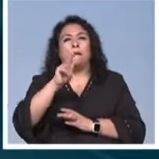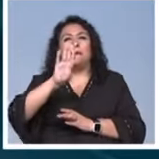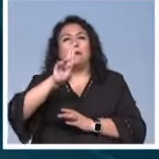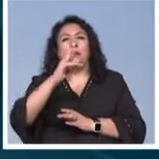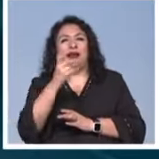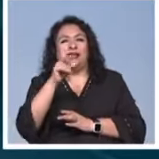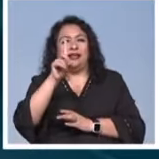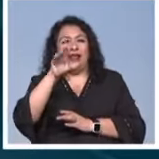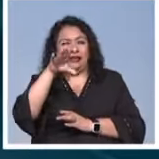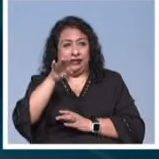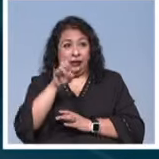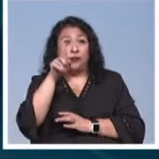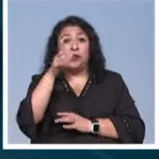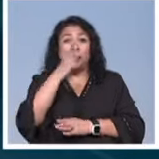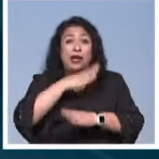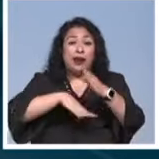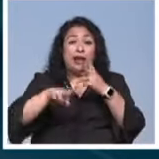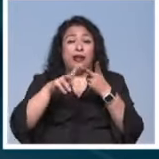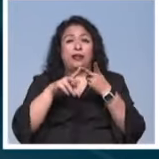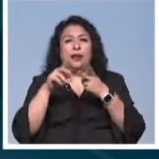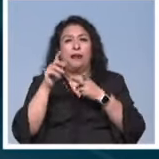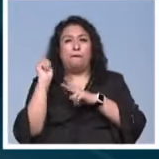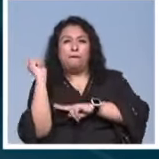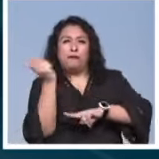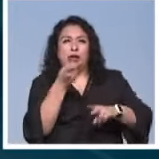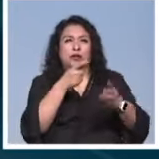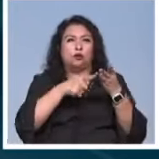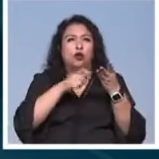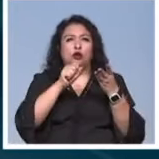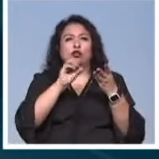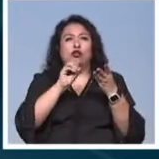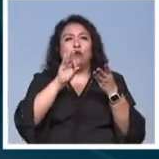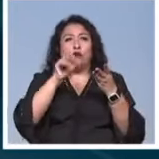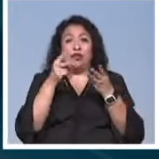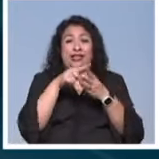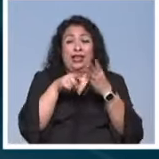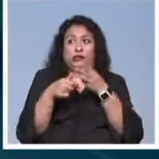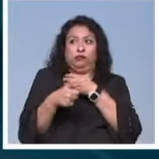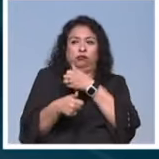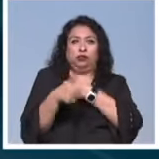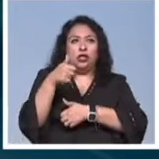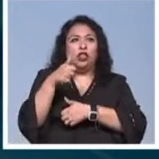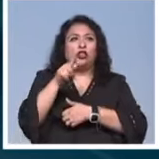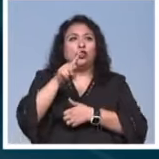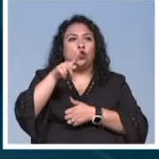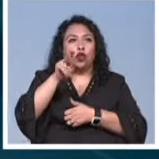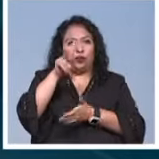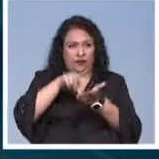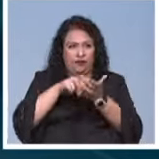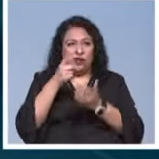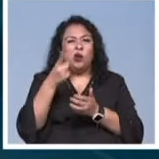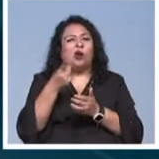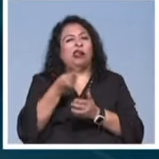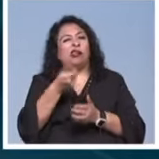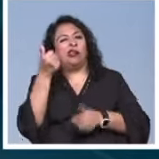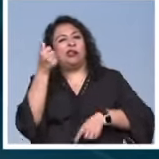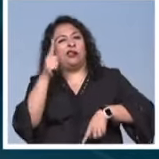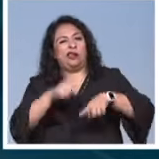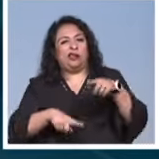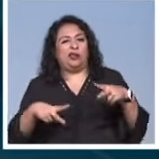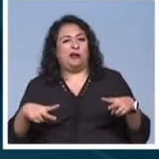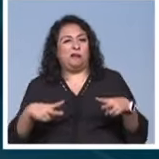breakdance. El karate, el béisbol y el softball son los tres que se disputaron en Tokio 2021, pero que fueron descartados para